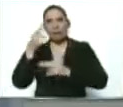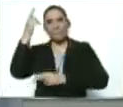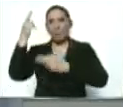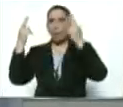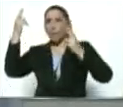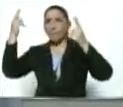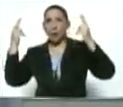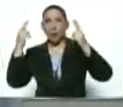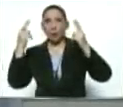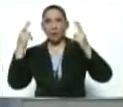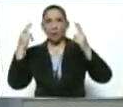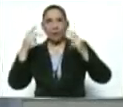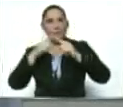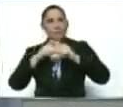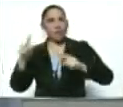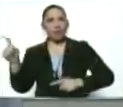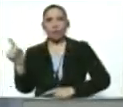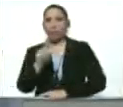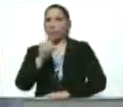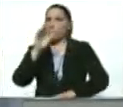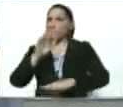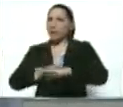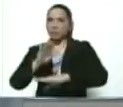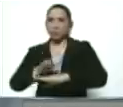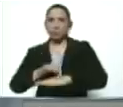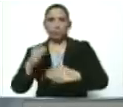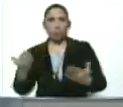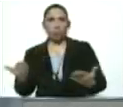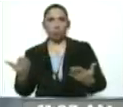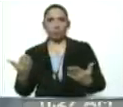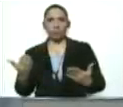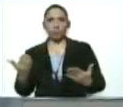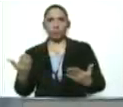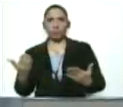aire, pero no lo que ocurrió.